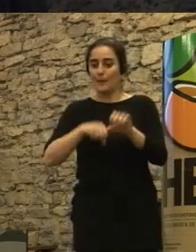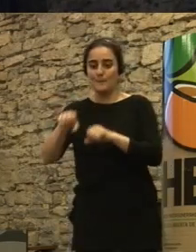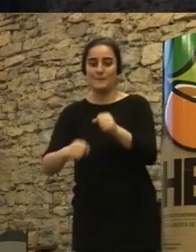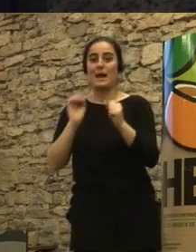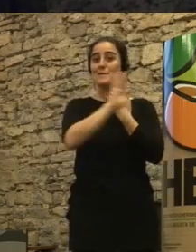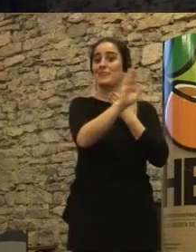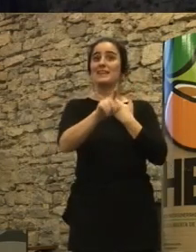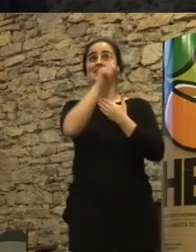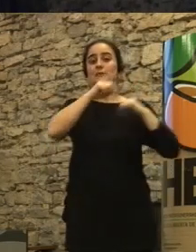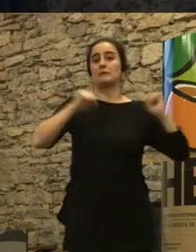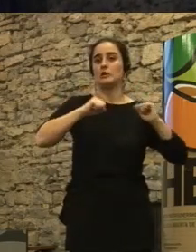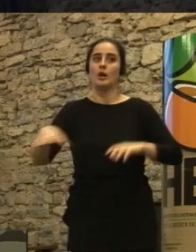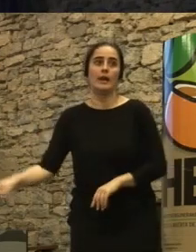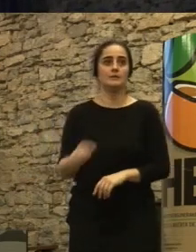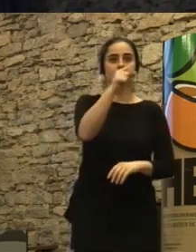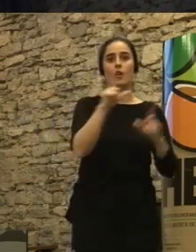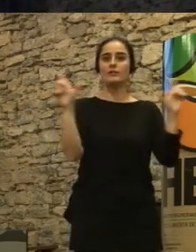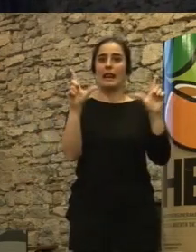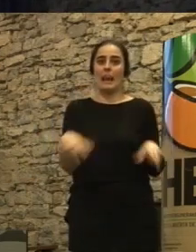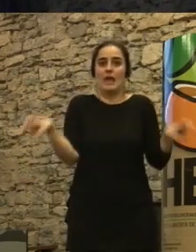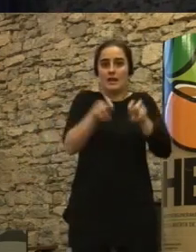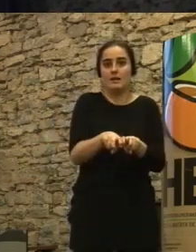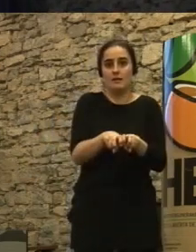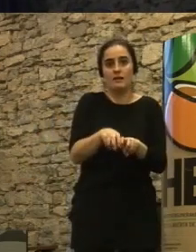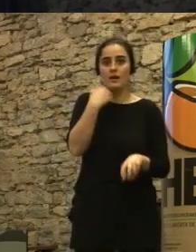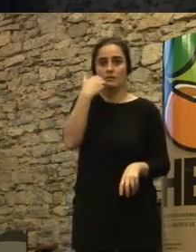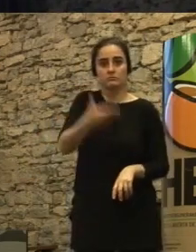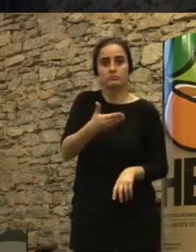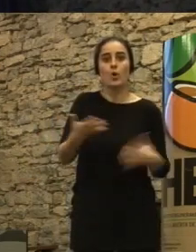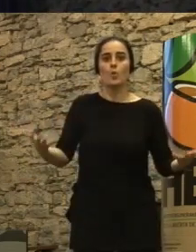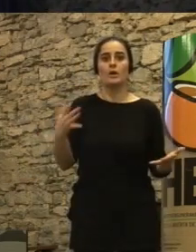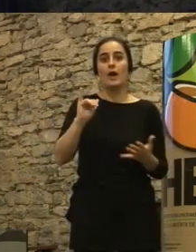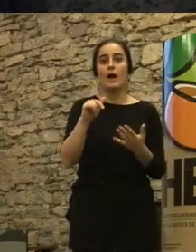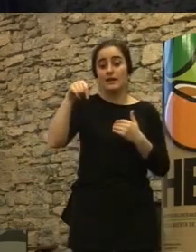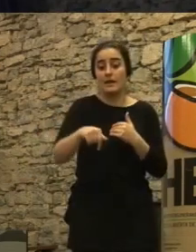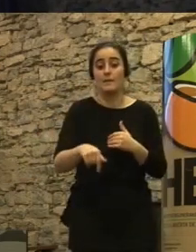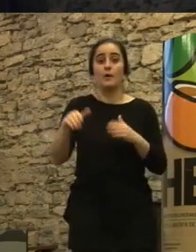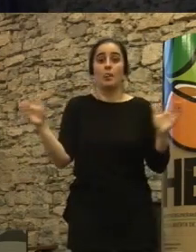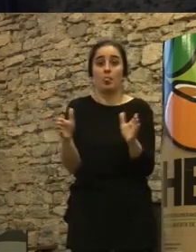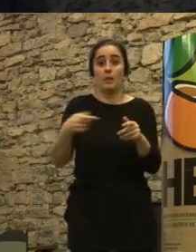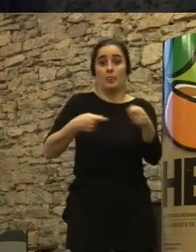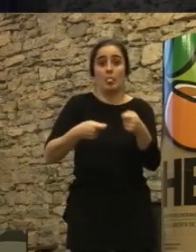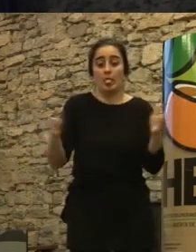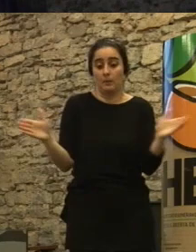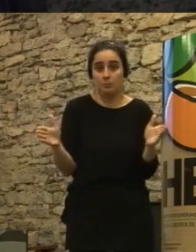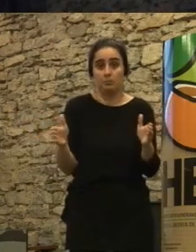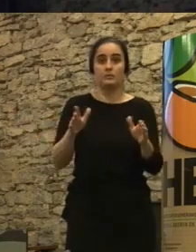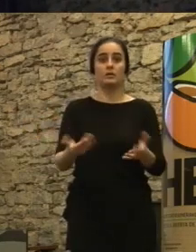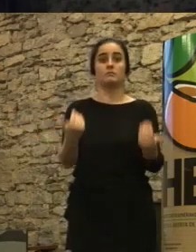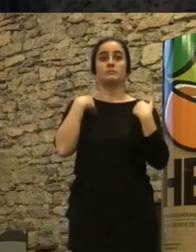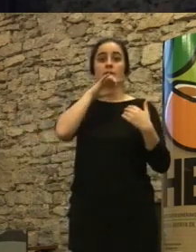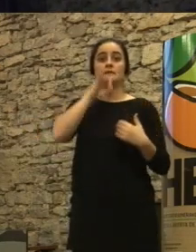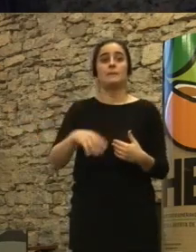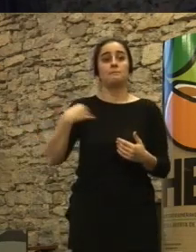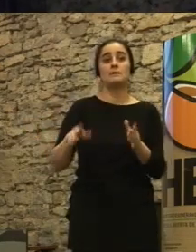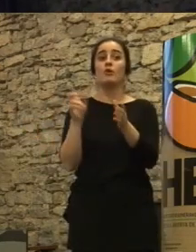mis vecinas mayores y veía la tele con ellas, había una cosa fundamental, que era una tienda de ultramarinos chiquitita, claro, llevada por la misma